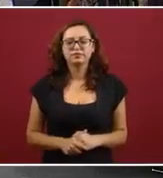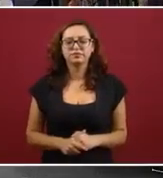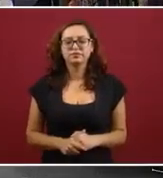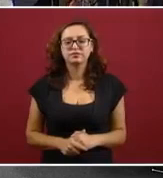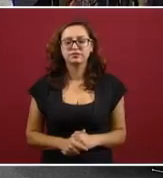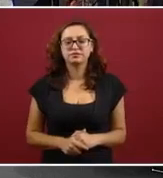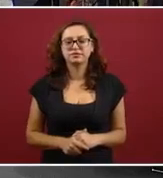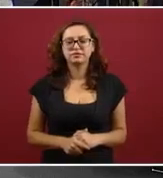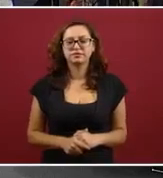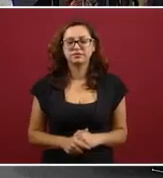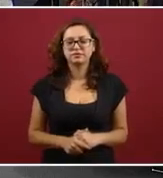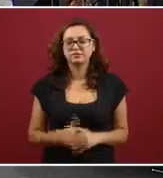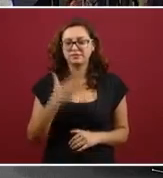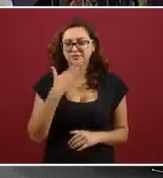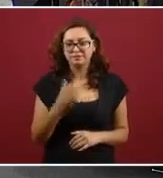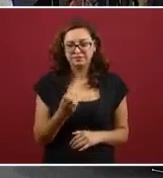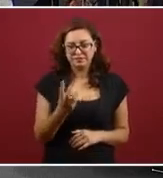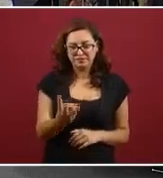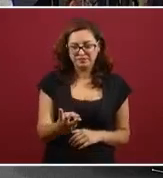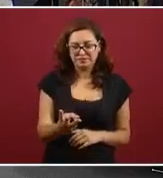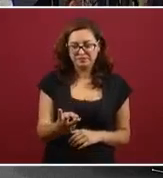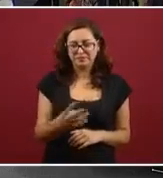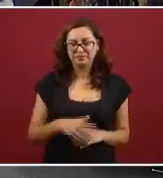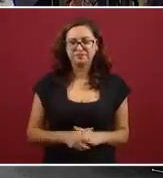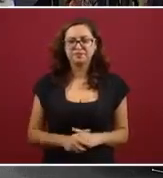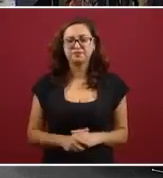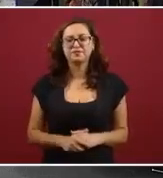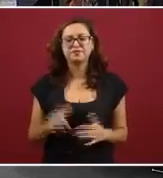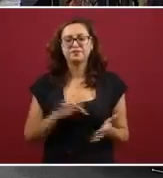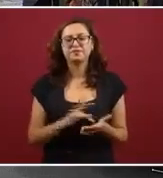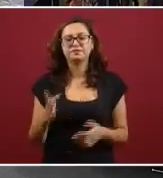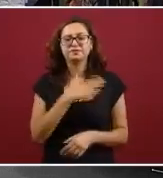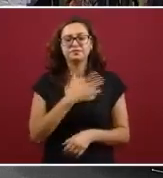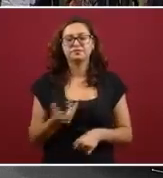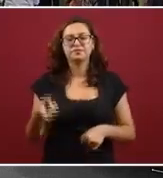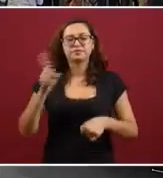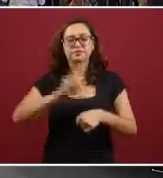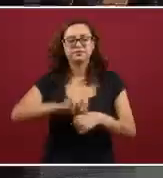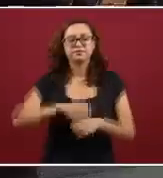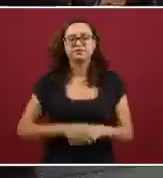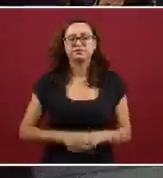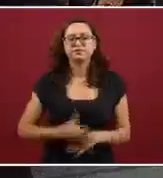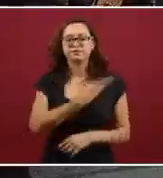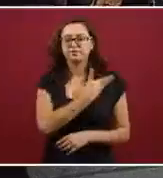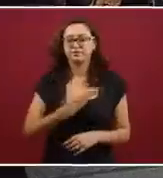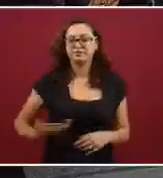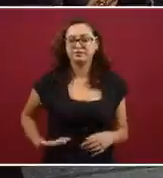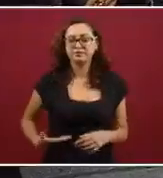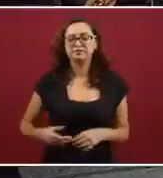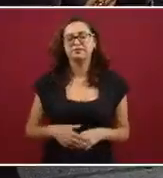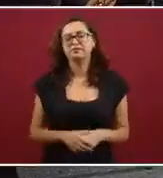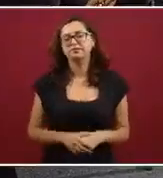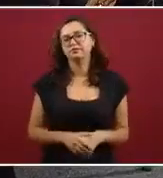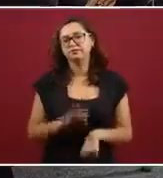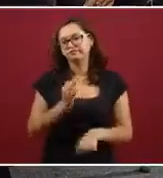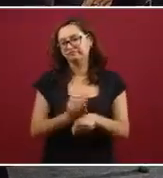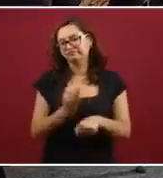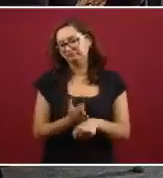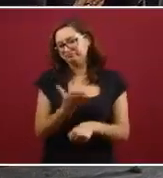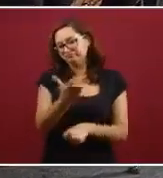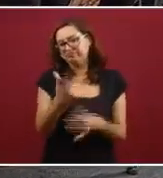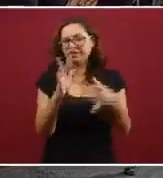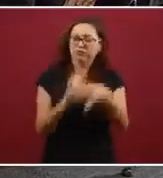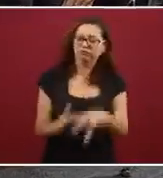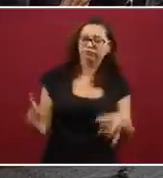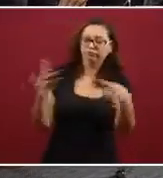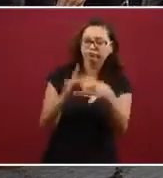De acuerdo. ¿Ustedes tres? Gracias, buenos días a todos. Presidente, con base en todo lo que nos ha compartido